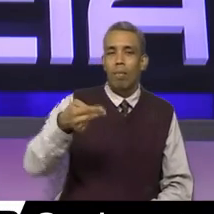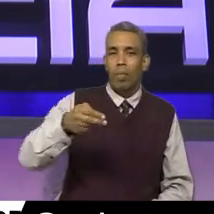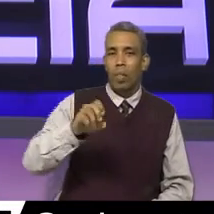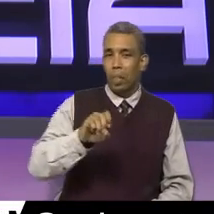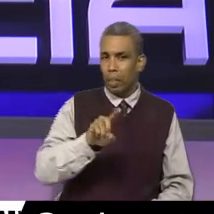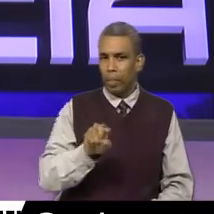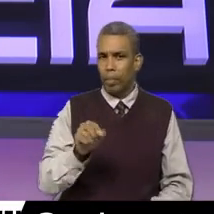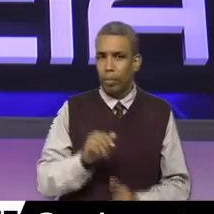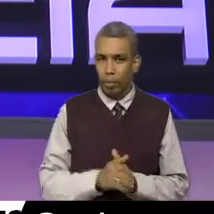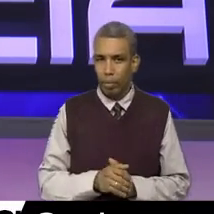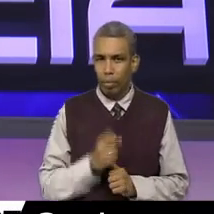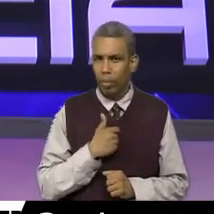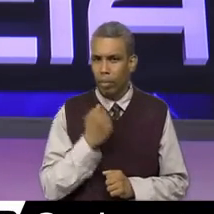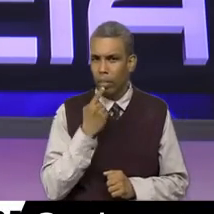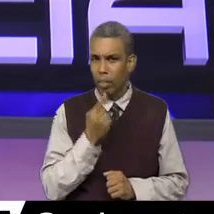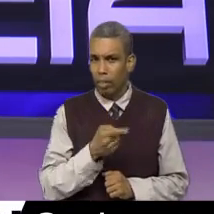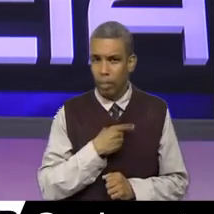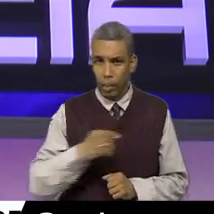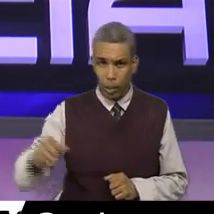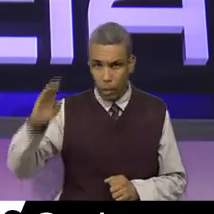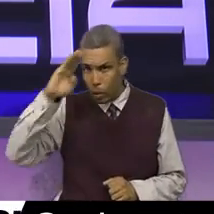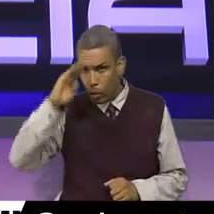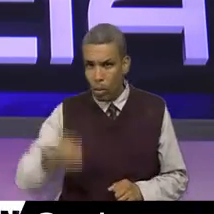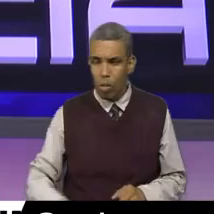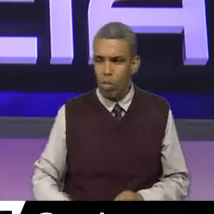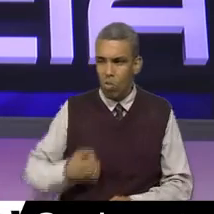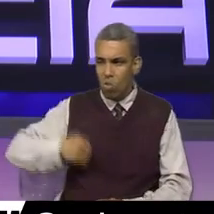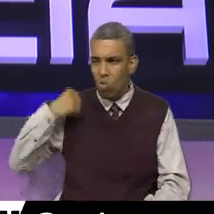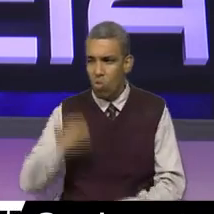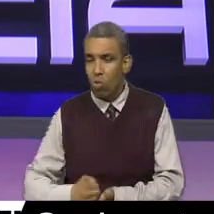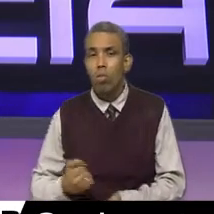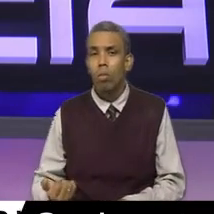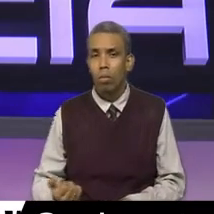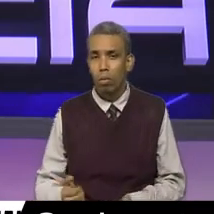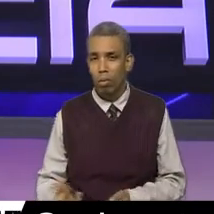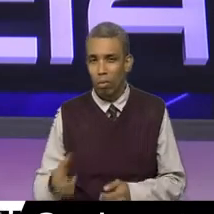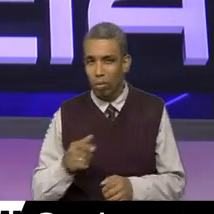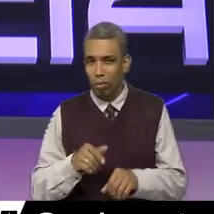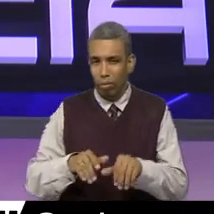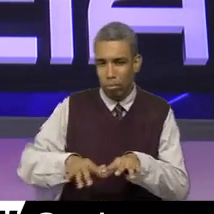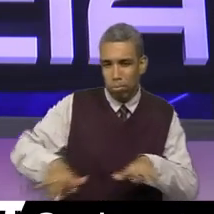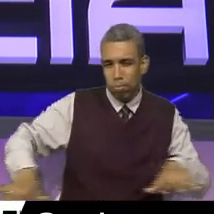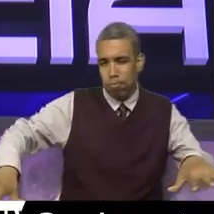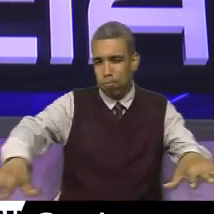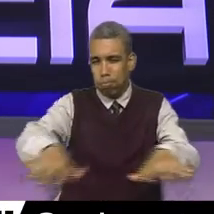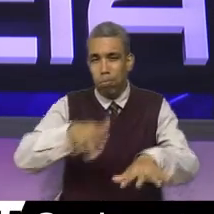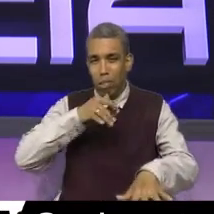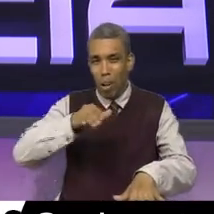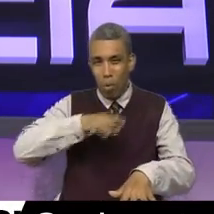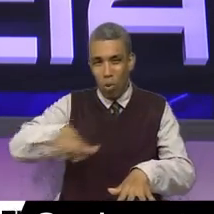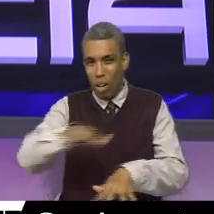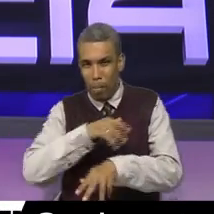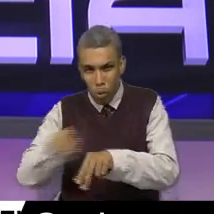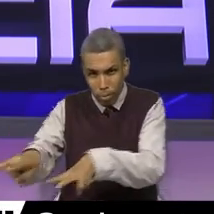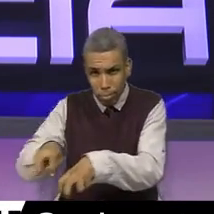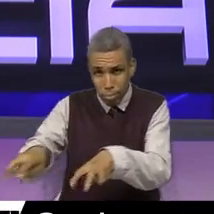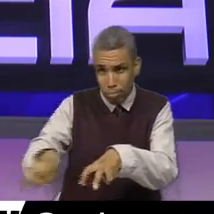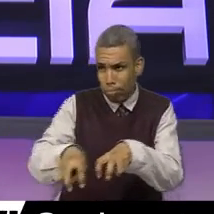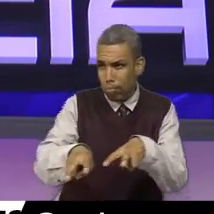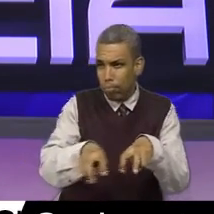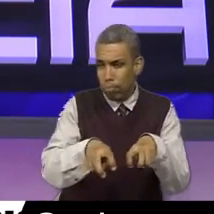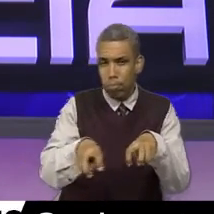está erradicando de manera forzada los cultivos ilícitos. Zulay Ucros con los detalles de esta información. Adelante,